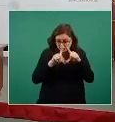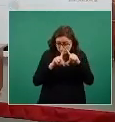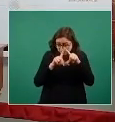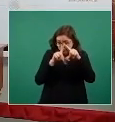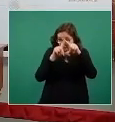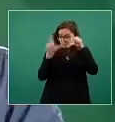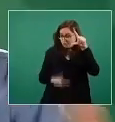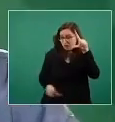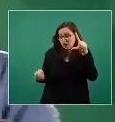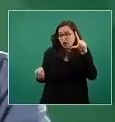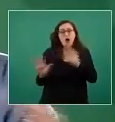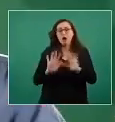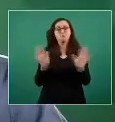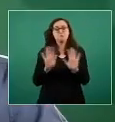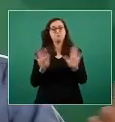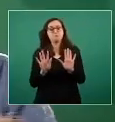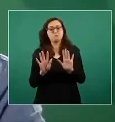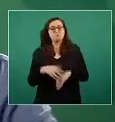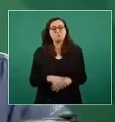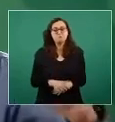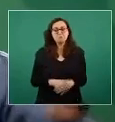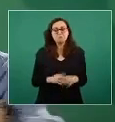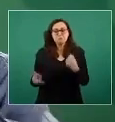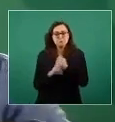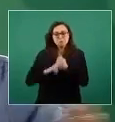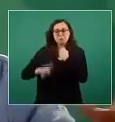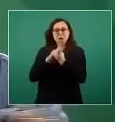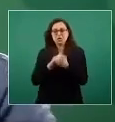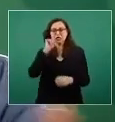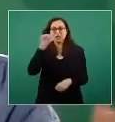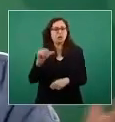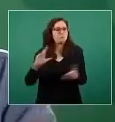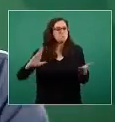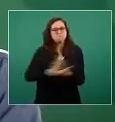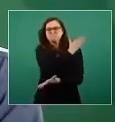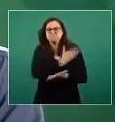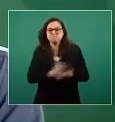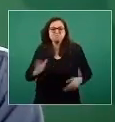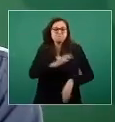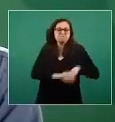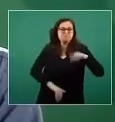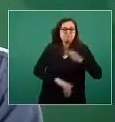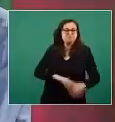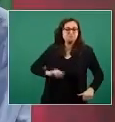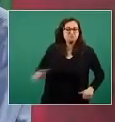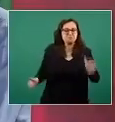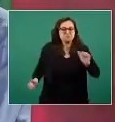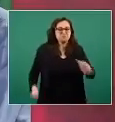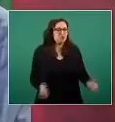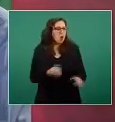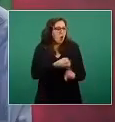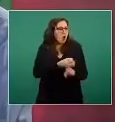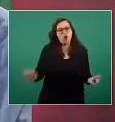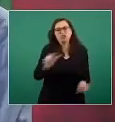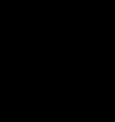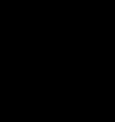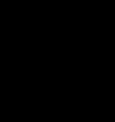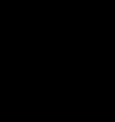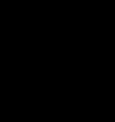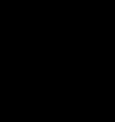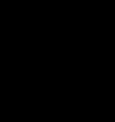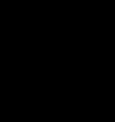sino como si no fuéramos un país si fuéramos simplemente una comunidad desordenada anárquica